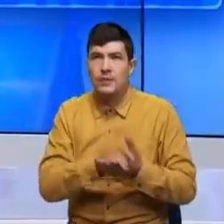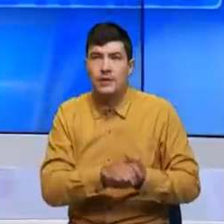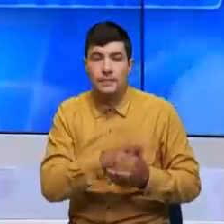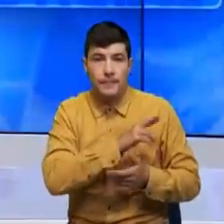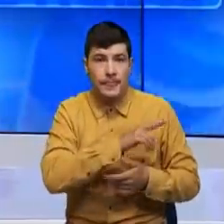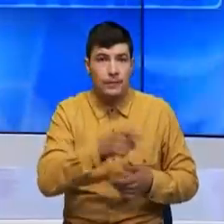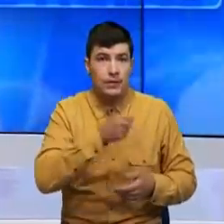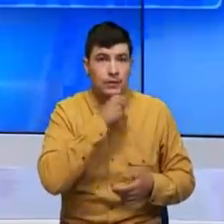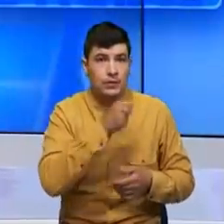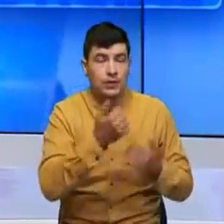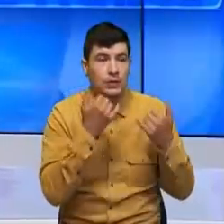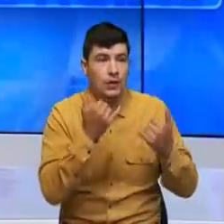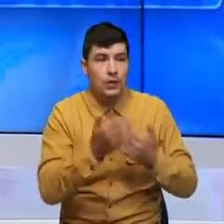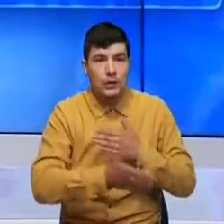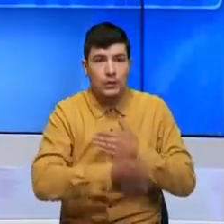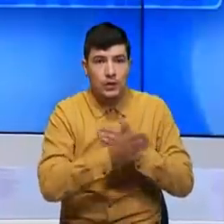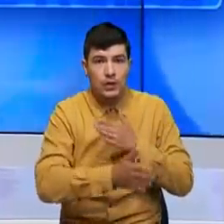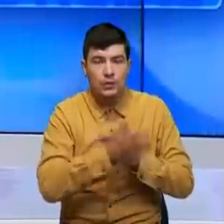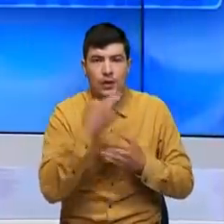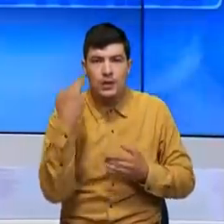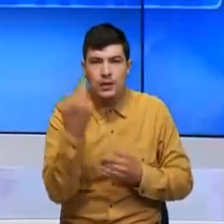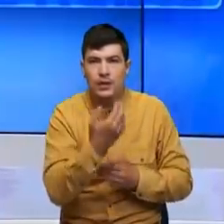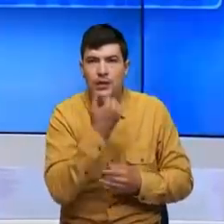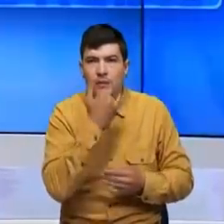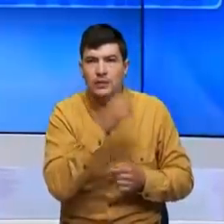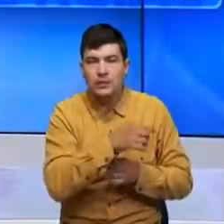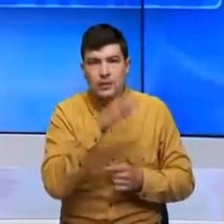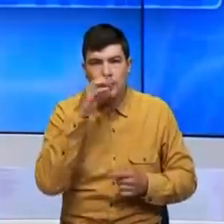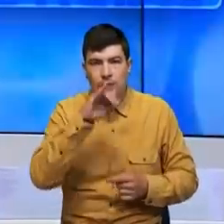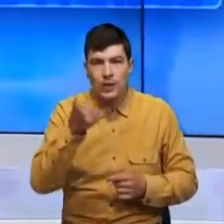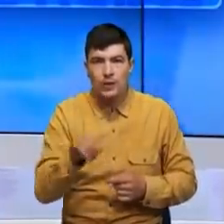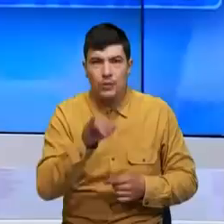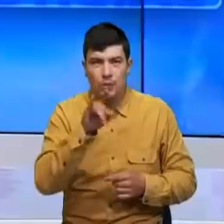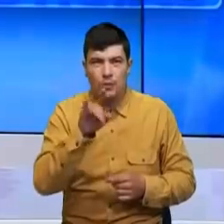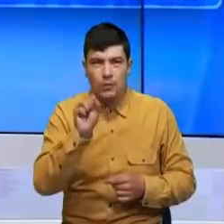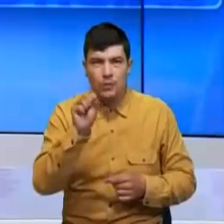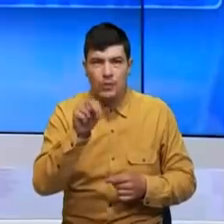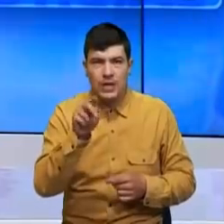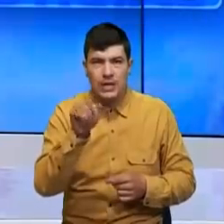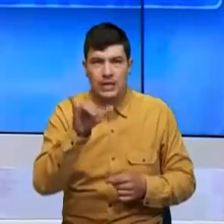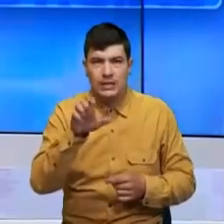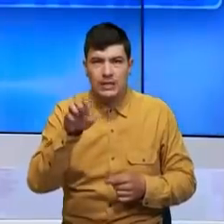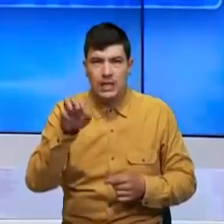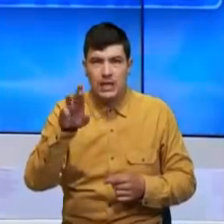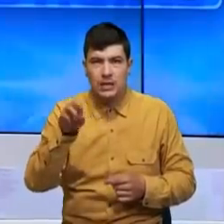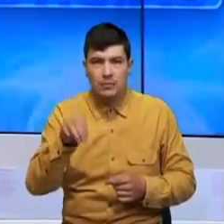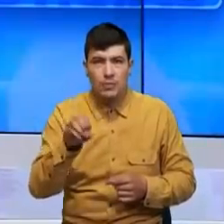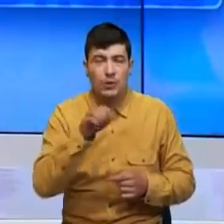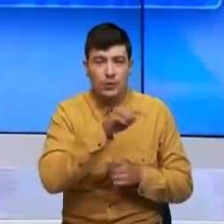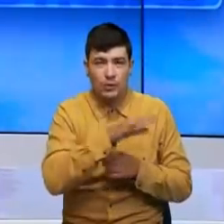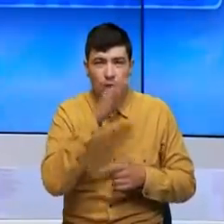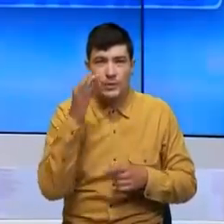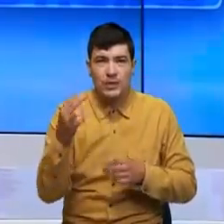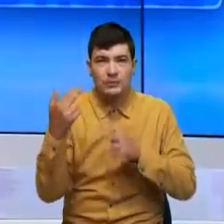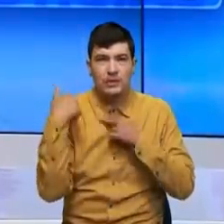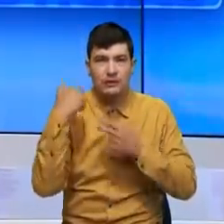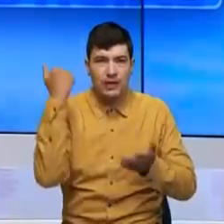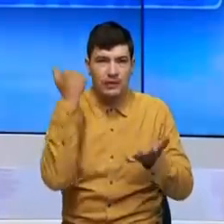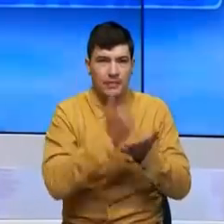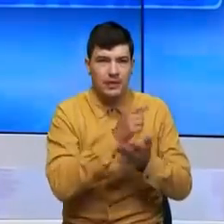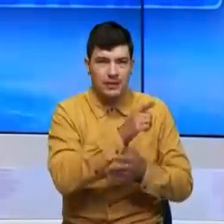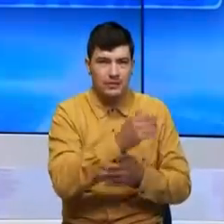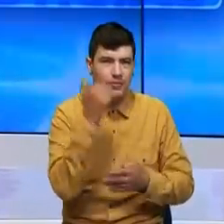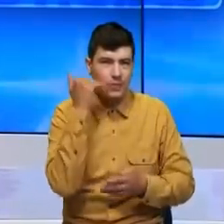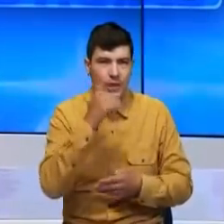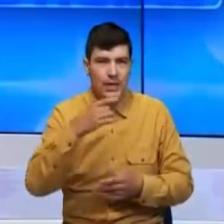Y en otras noticias, hoy continuaron las audiencias contra Juan Guillermo Valderrama, acusado del homicidio de Ilse Amori Ojeda. La